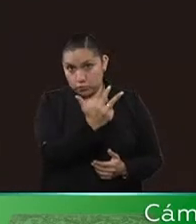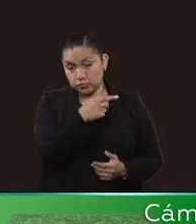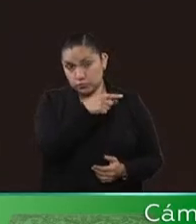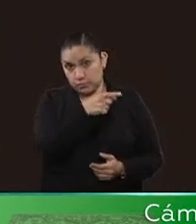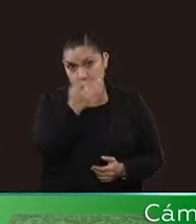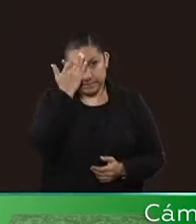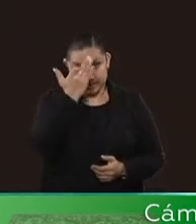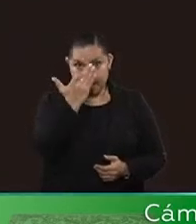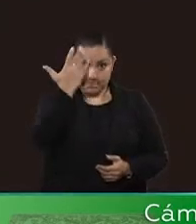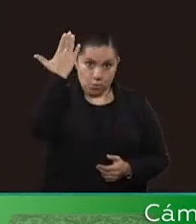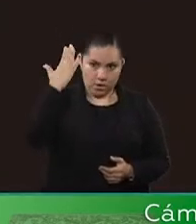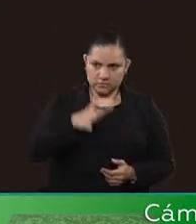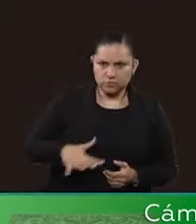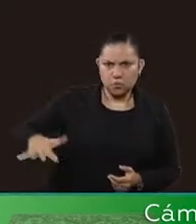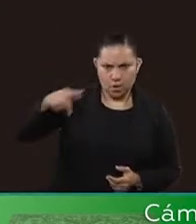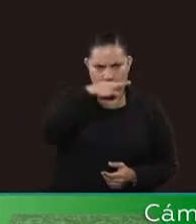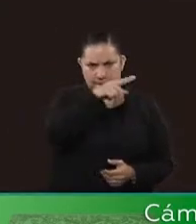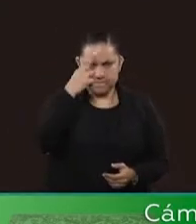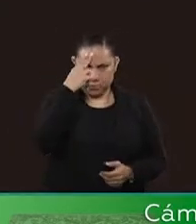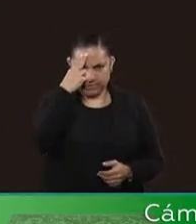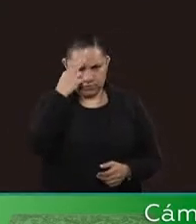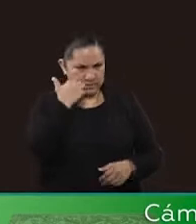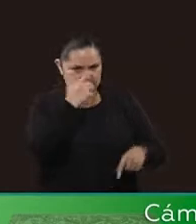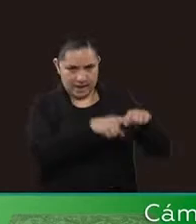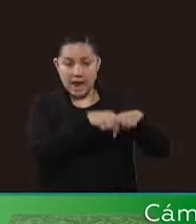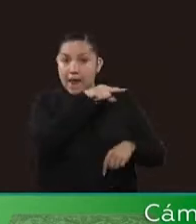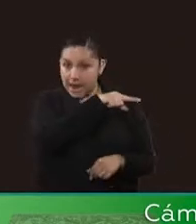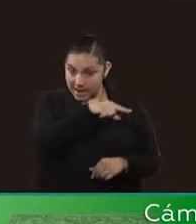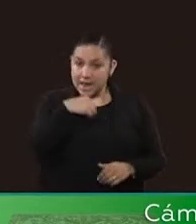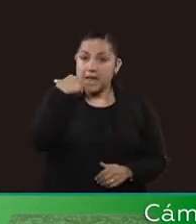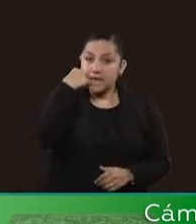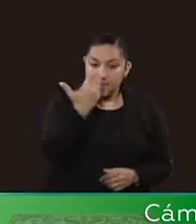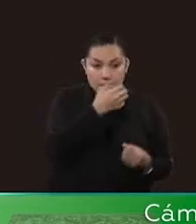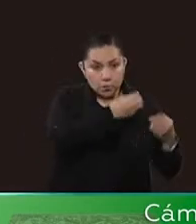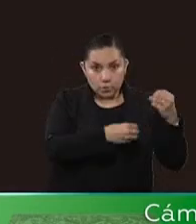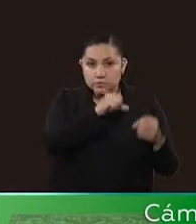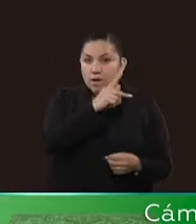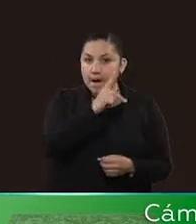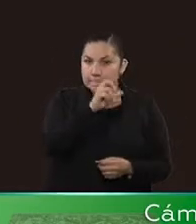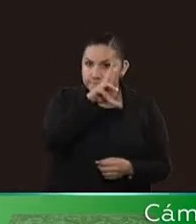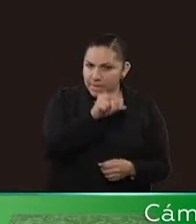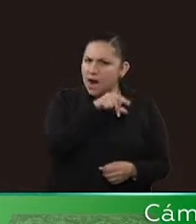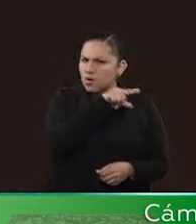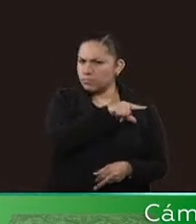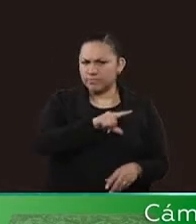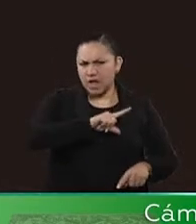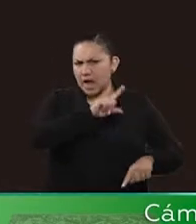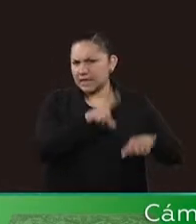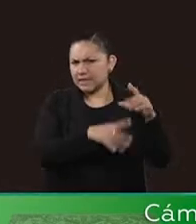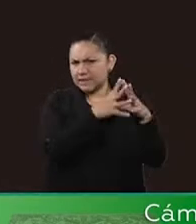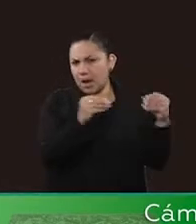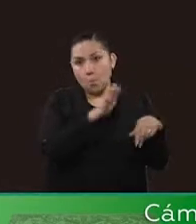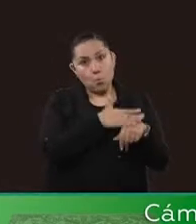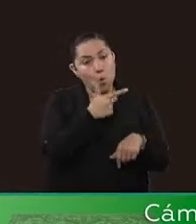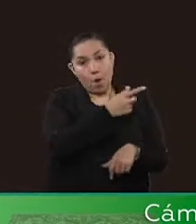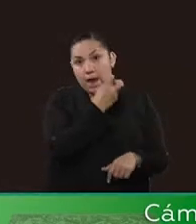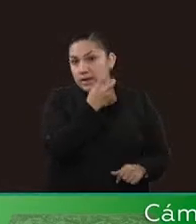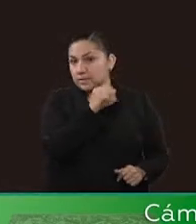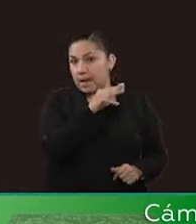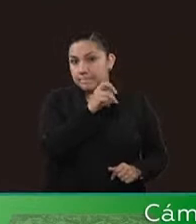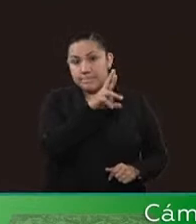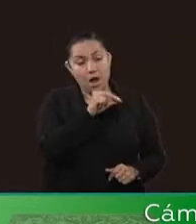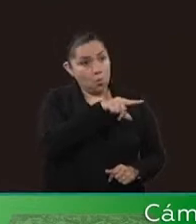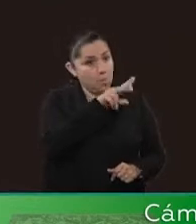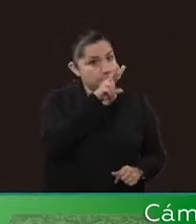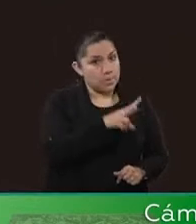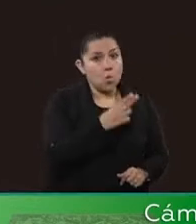Porfirio Díaz decidió limitar el juicio de amparo por considerar que se había abusado de él, como ahora se dice, del